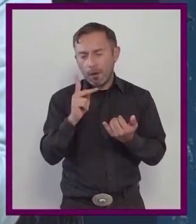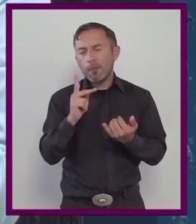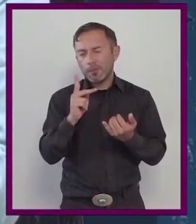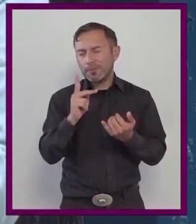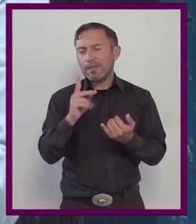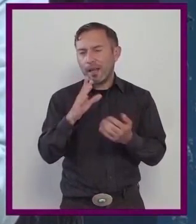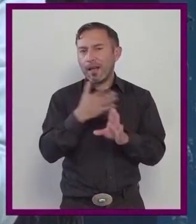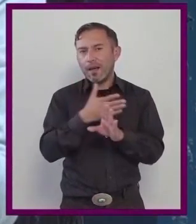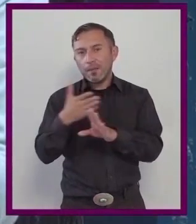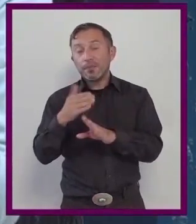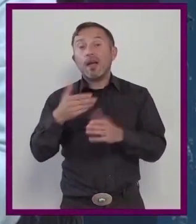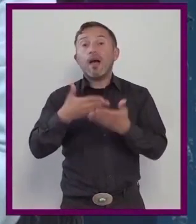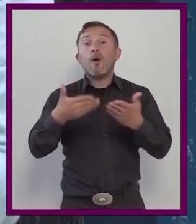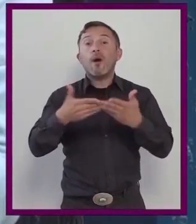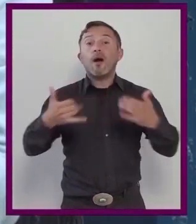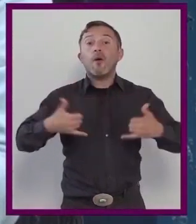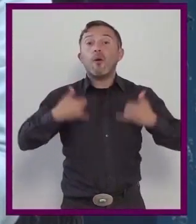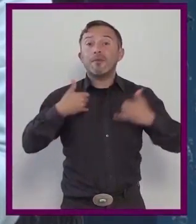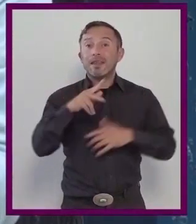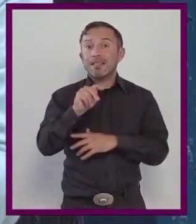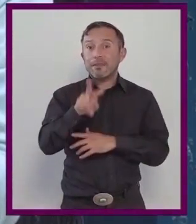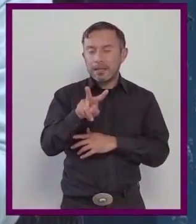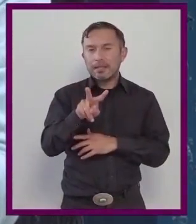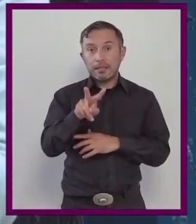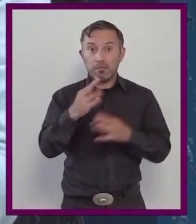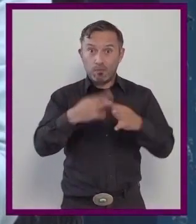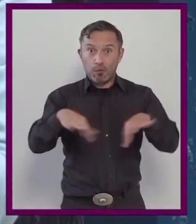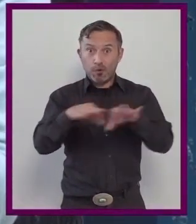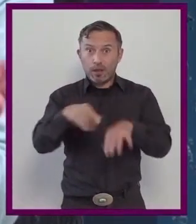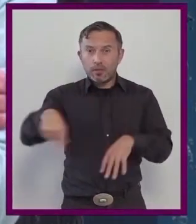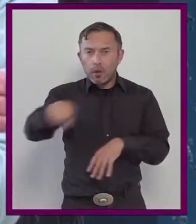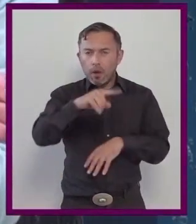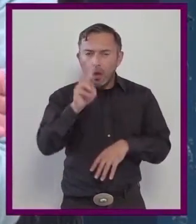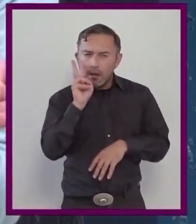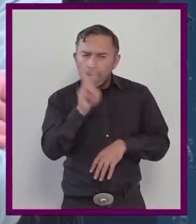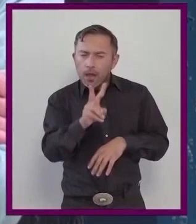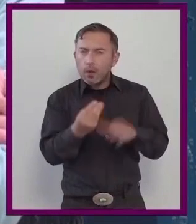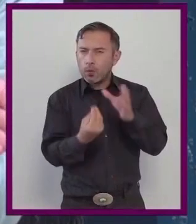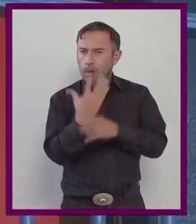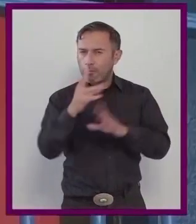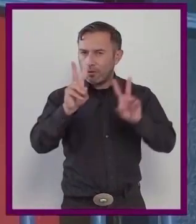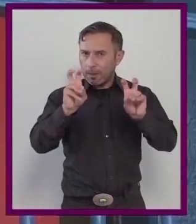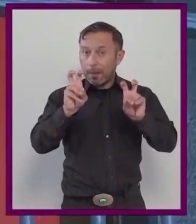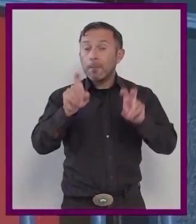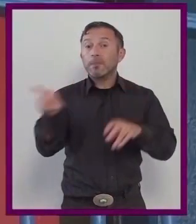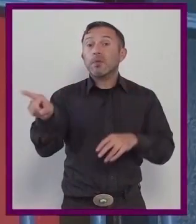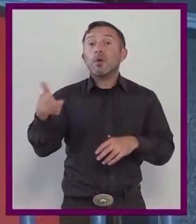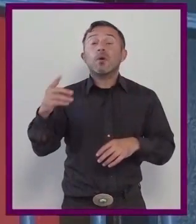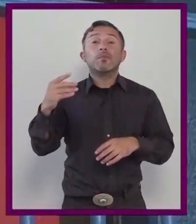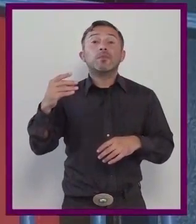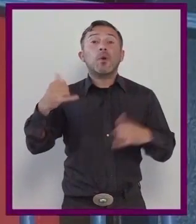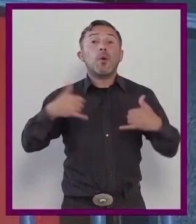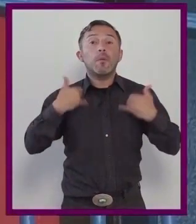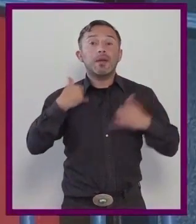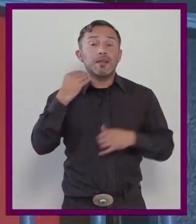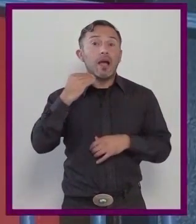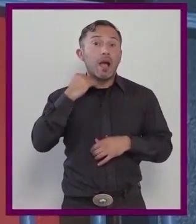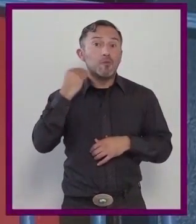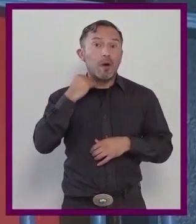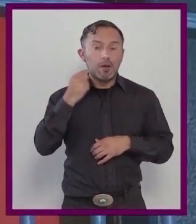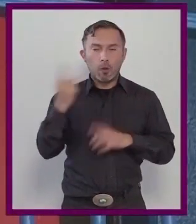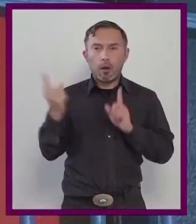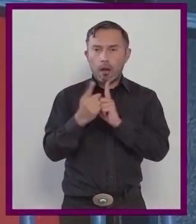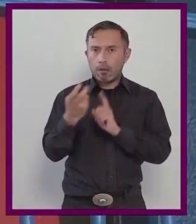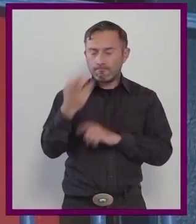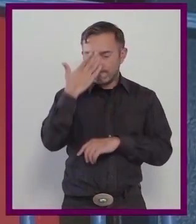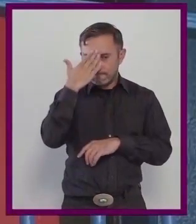pasos intermedios. En Jóvenes en TV nos interesa que estés al día y por eso hemos preparado una entrevista a un joven abogado, quien